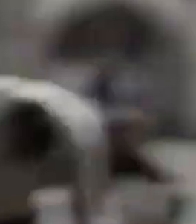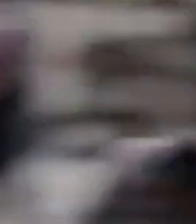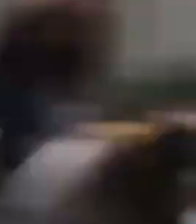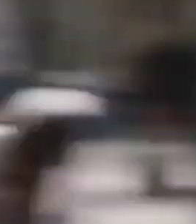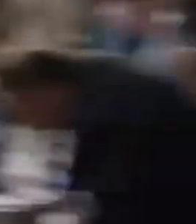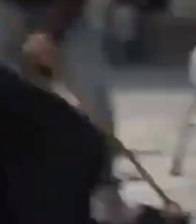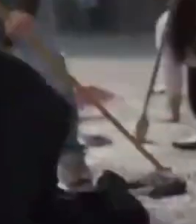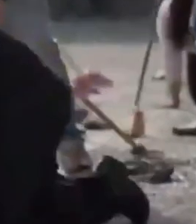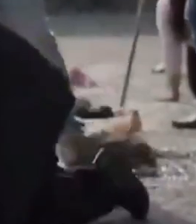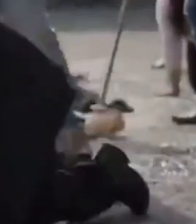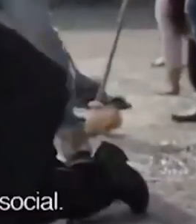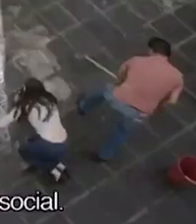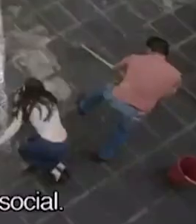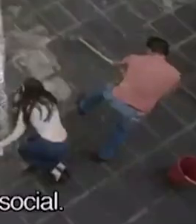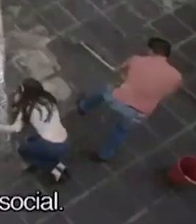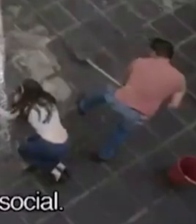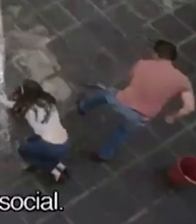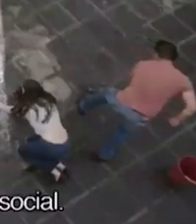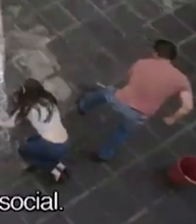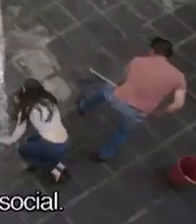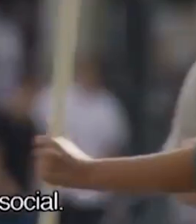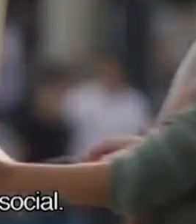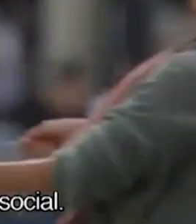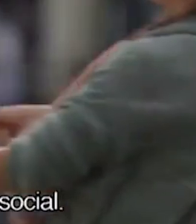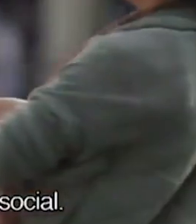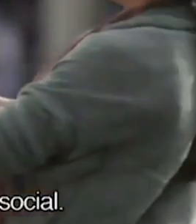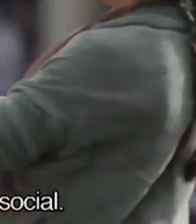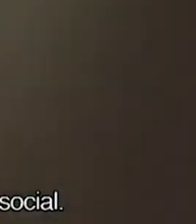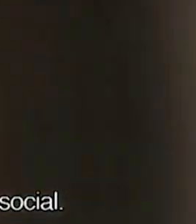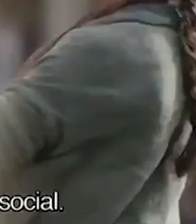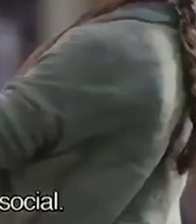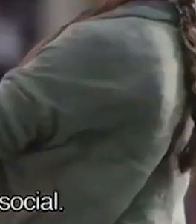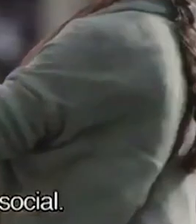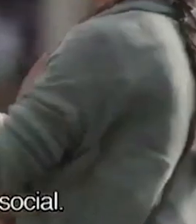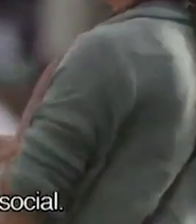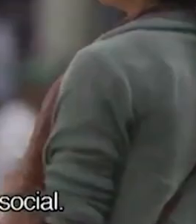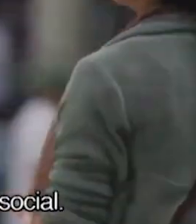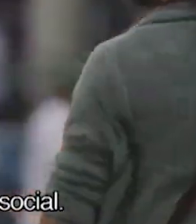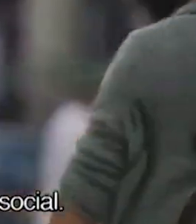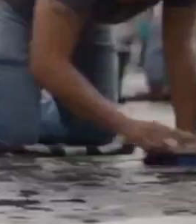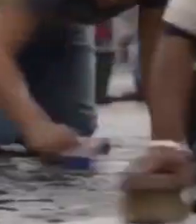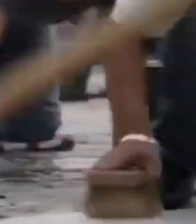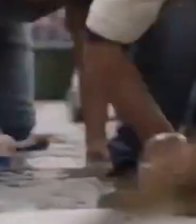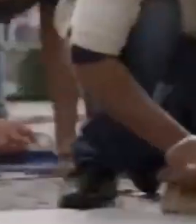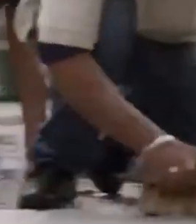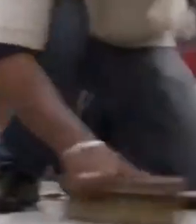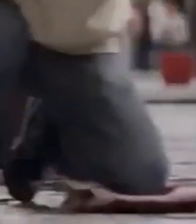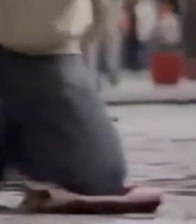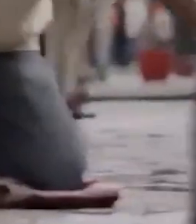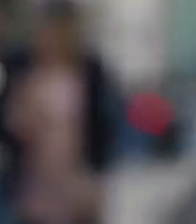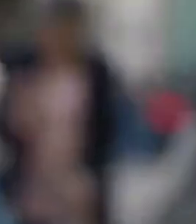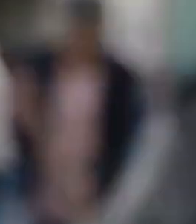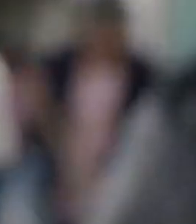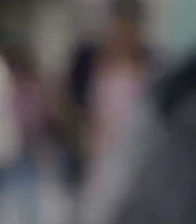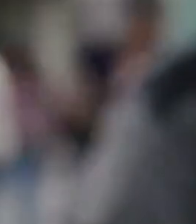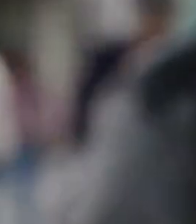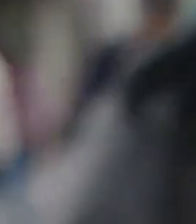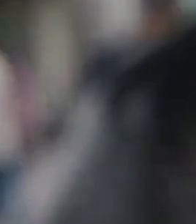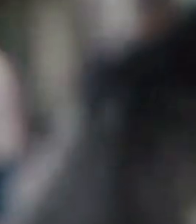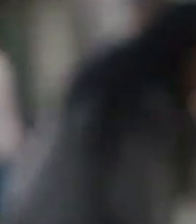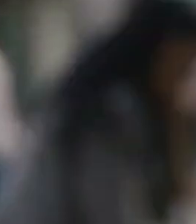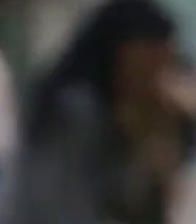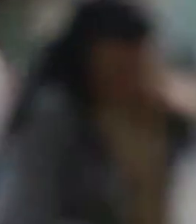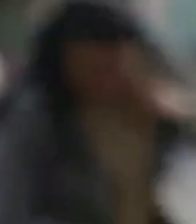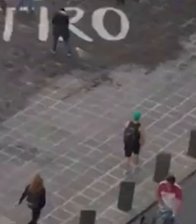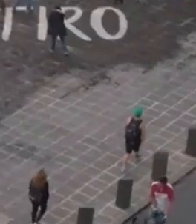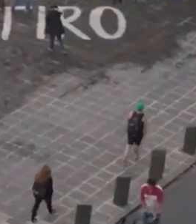Por fin se aprobó el programa para que las trabajadoras del hogar tengamos seguro social. Fregamos y fregamos y